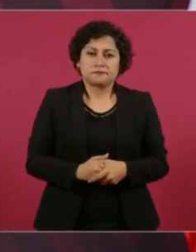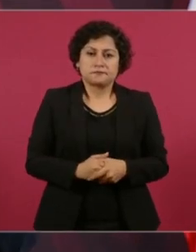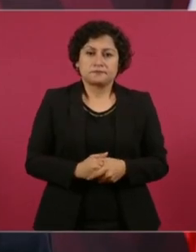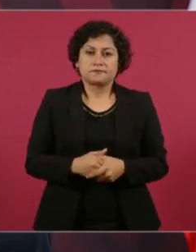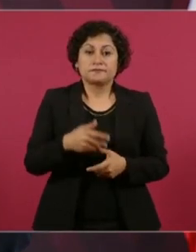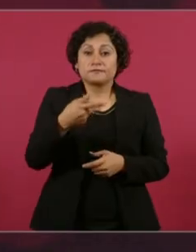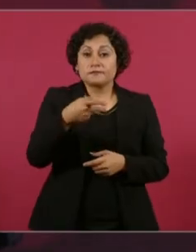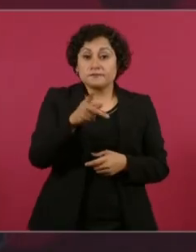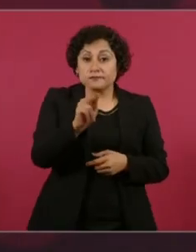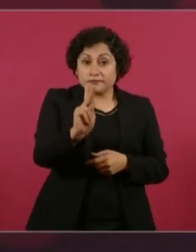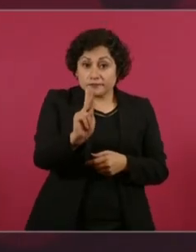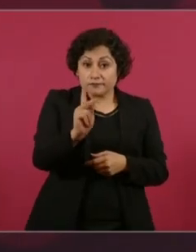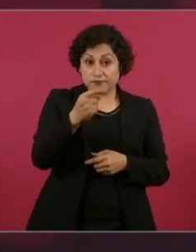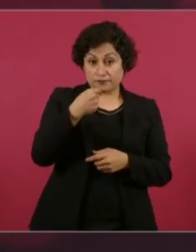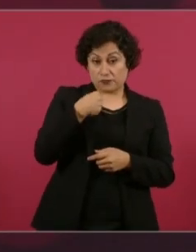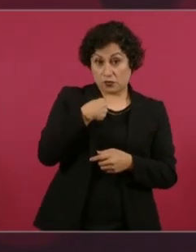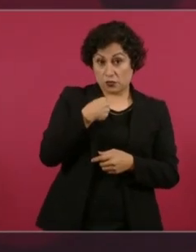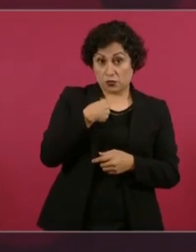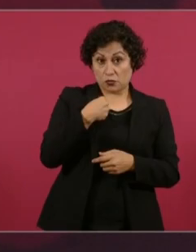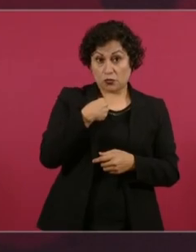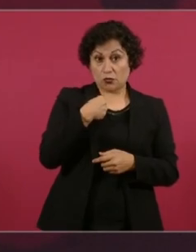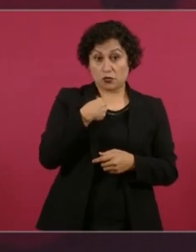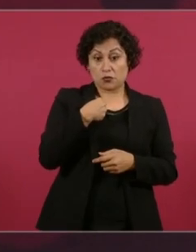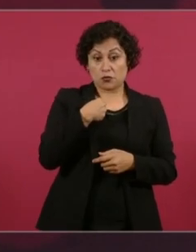Pero yo no tengo pensado ahora